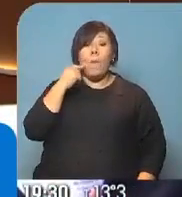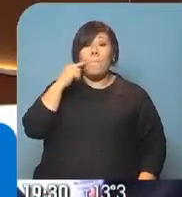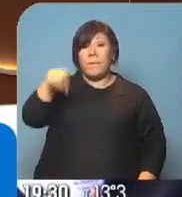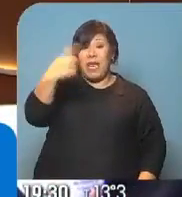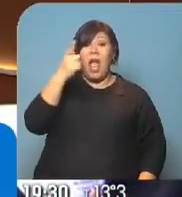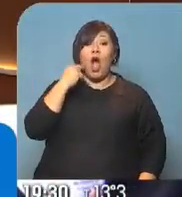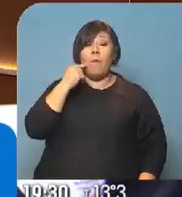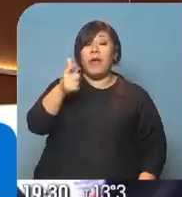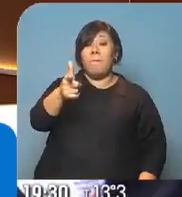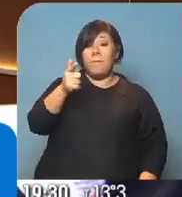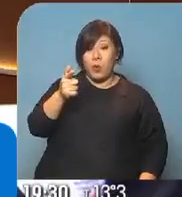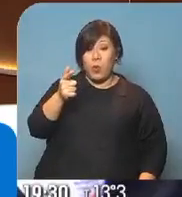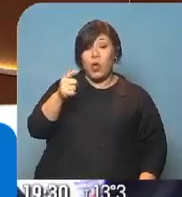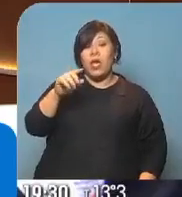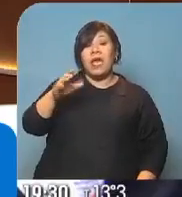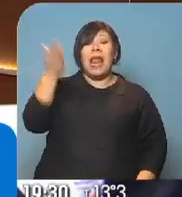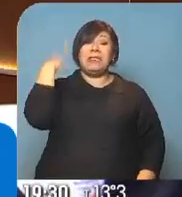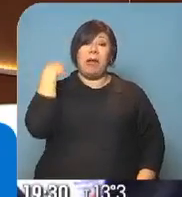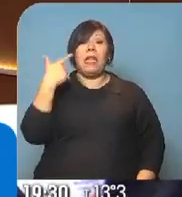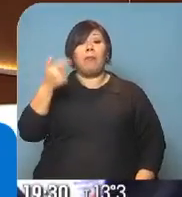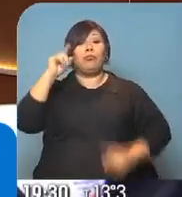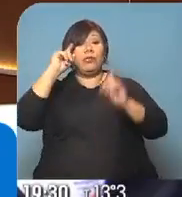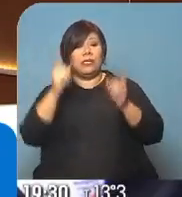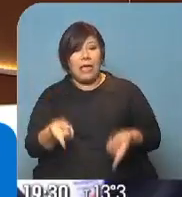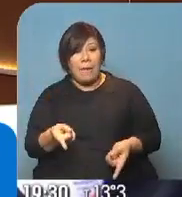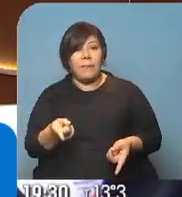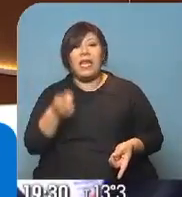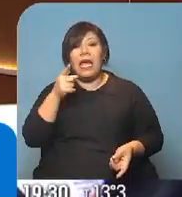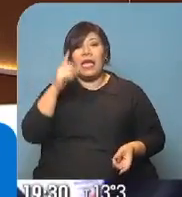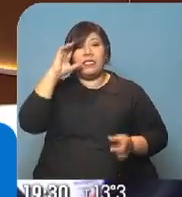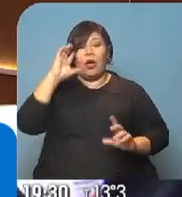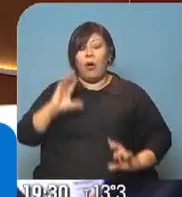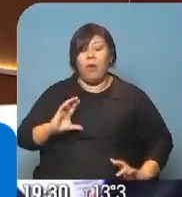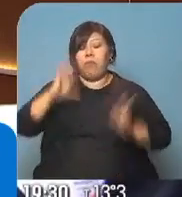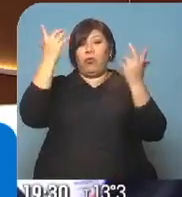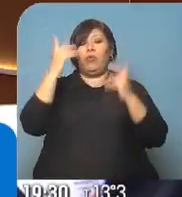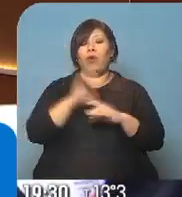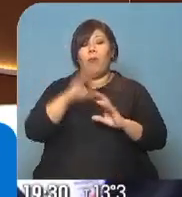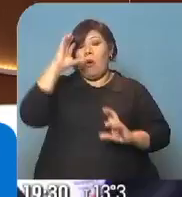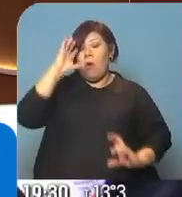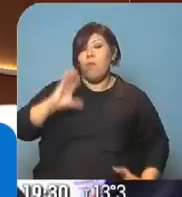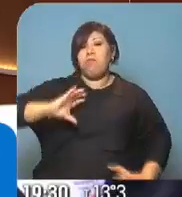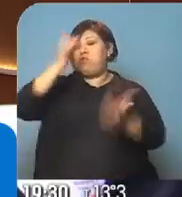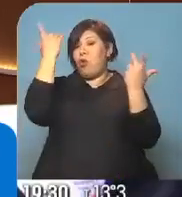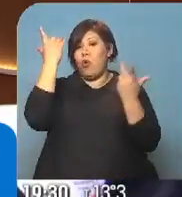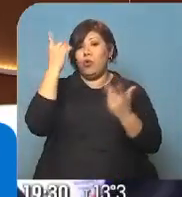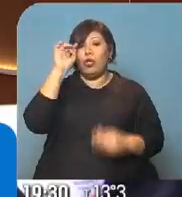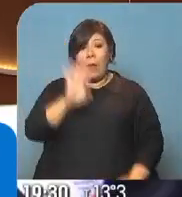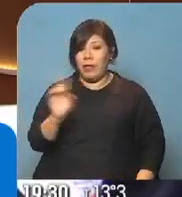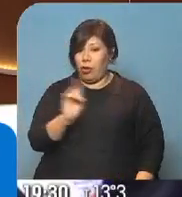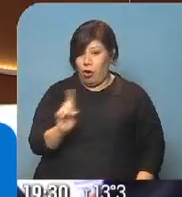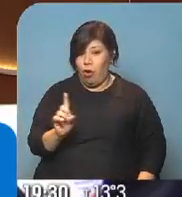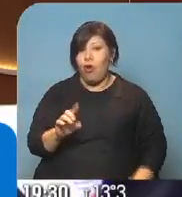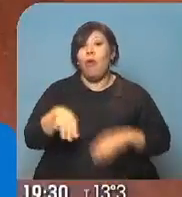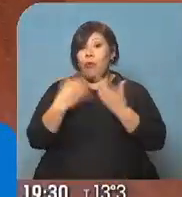Ujú. que dificultaría mucho la idea de pensar en un acto impulsivo y racional. Claro. Bueno, eso es uno de los elementos, por ejemplo, que se toma en cuenta.